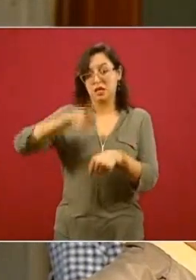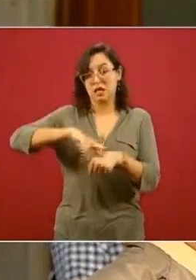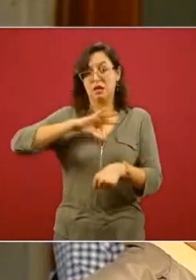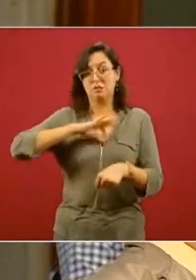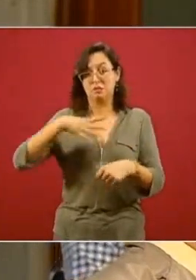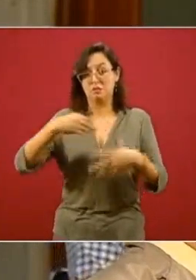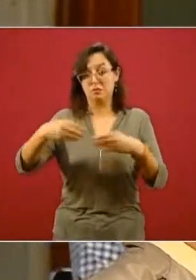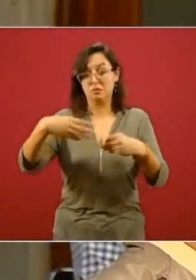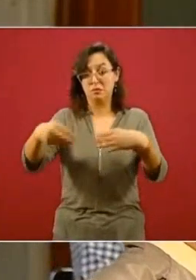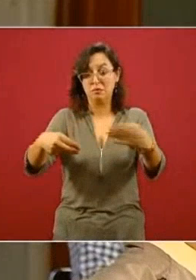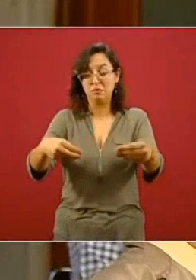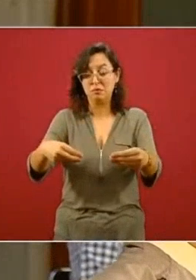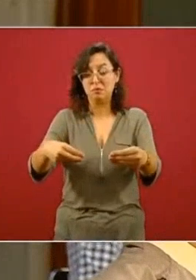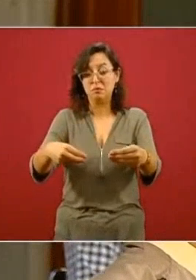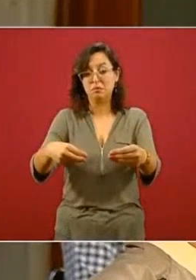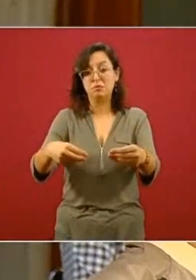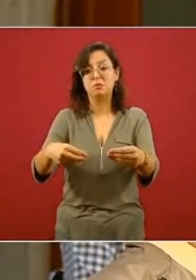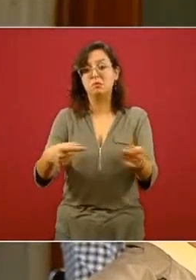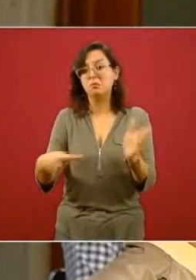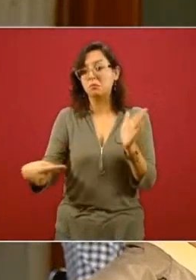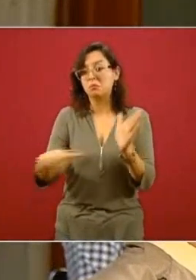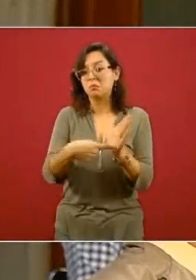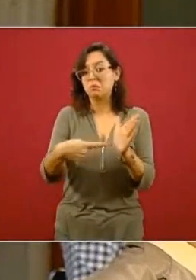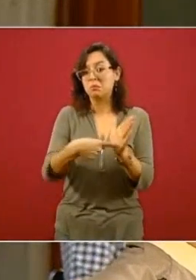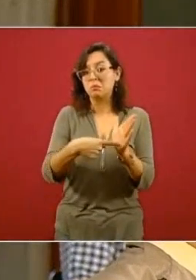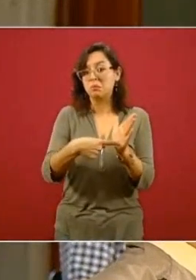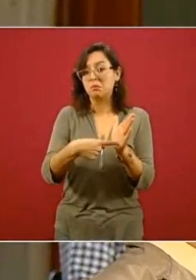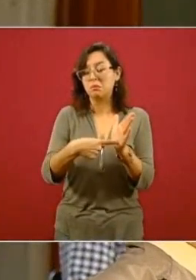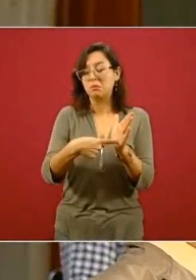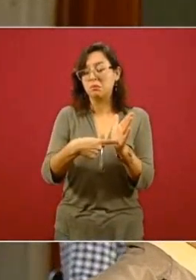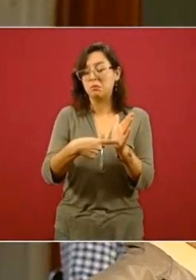el Rosamento dirige, nos encontramos con que